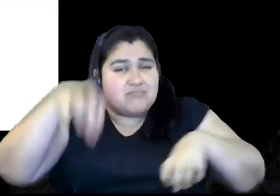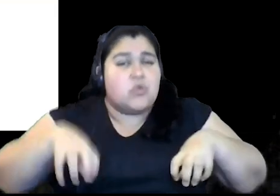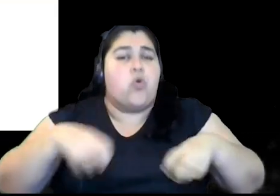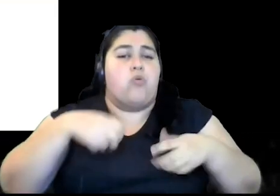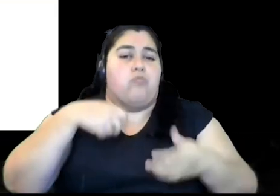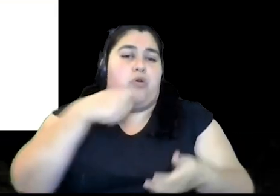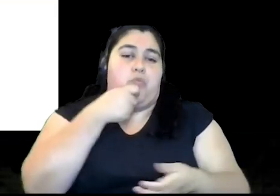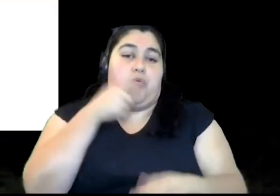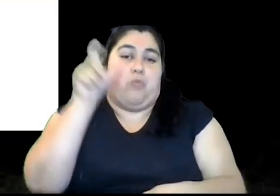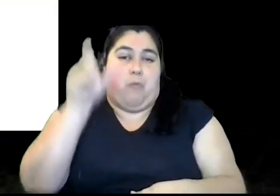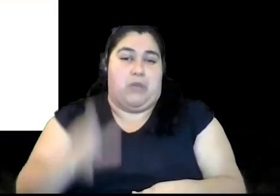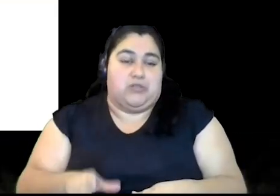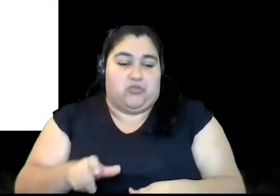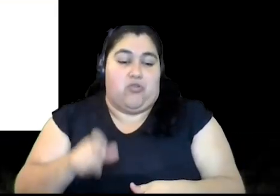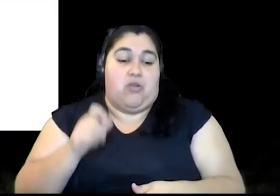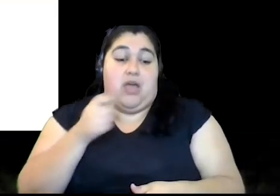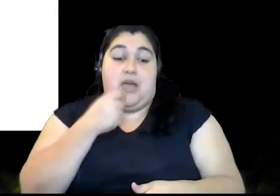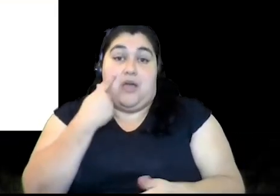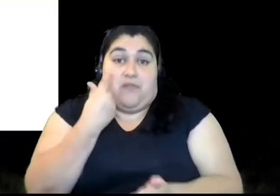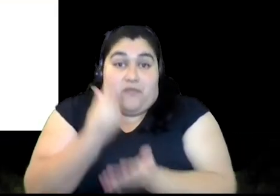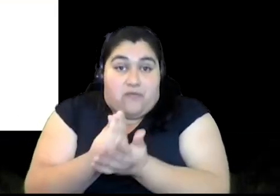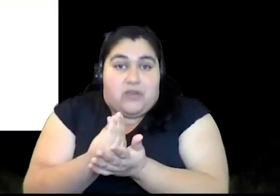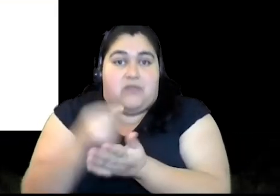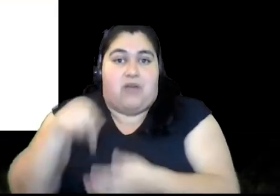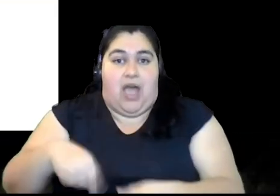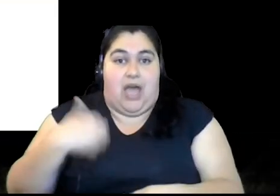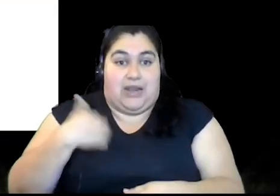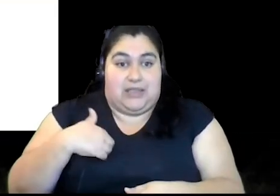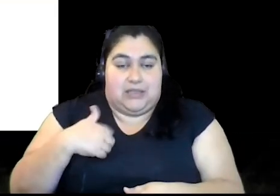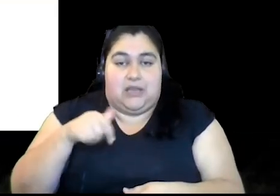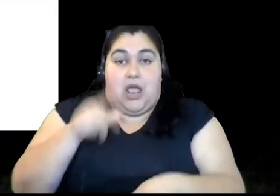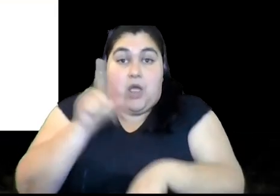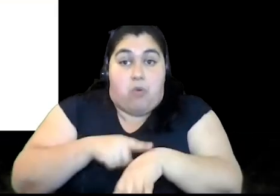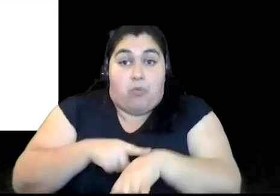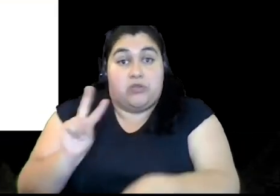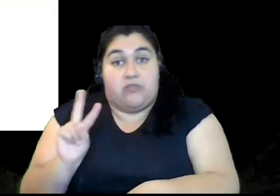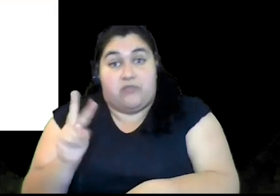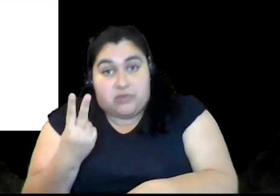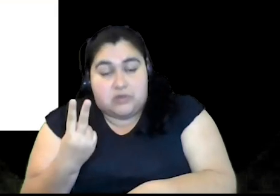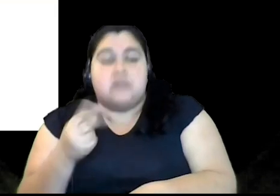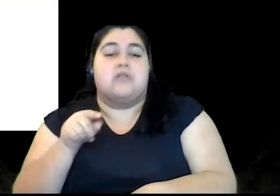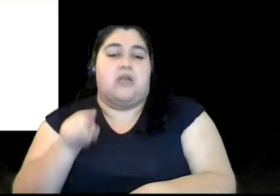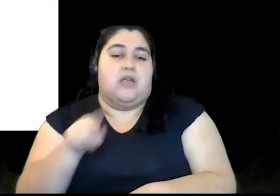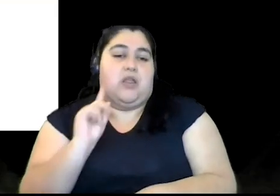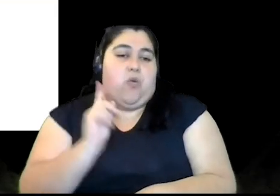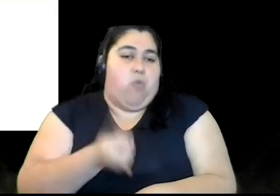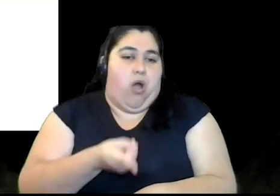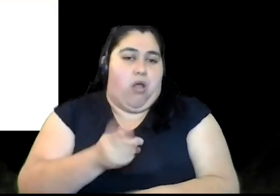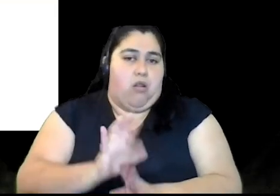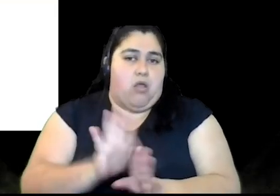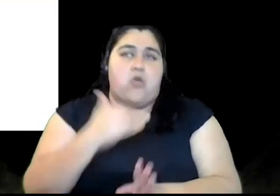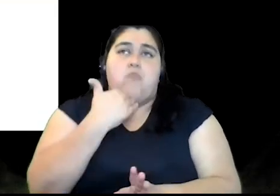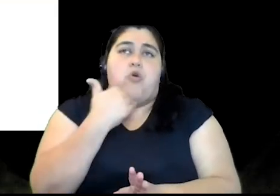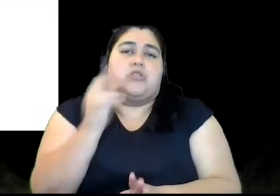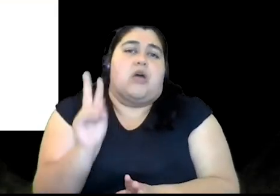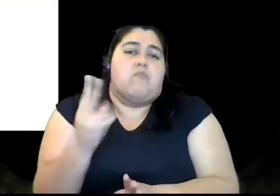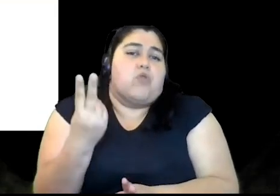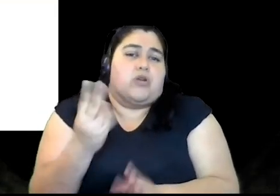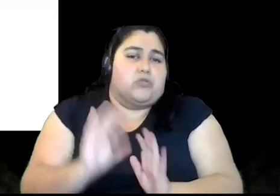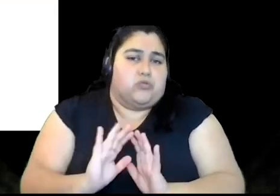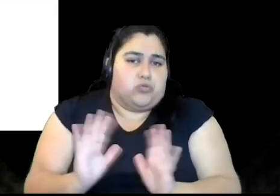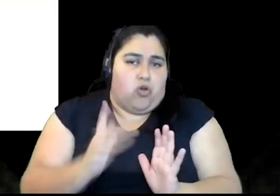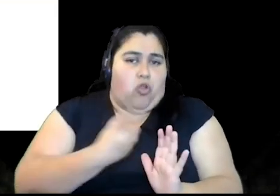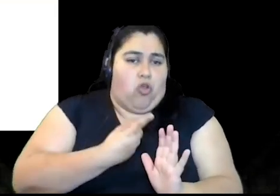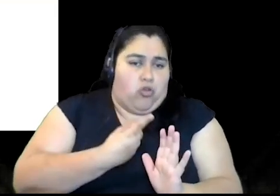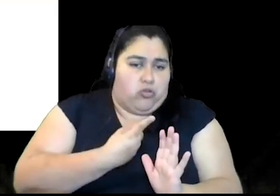si el fallecido era residente argentino al momento de su deceso. No importa dónde se haya producido el